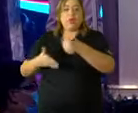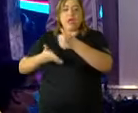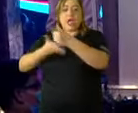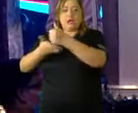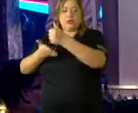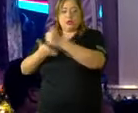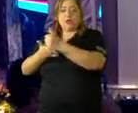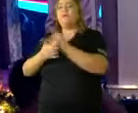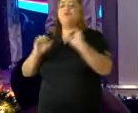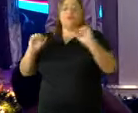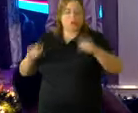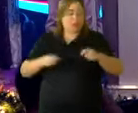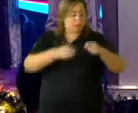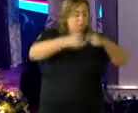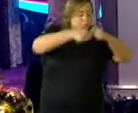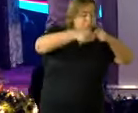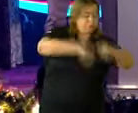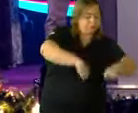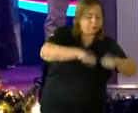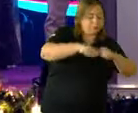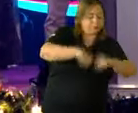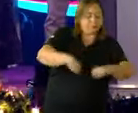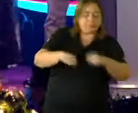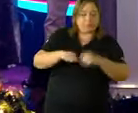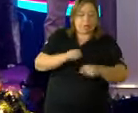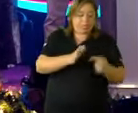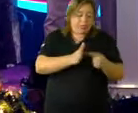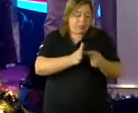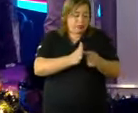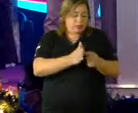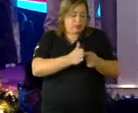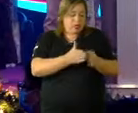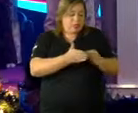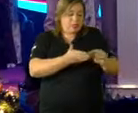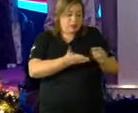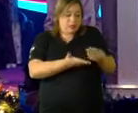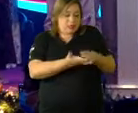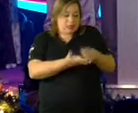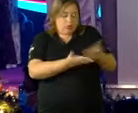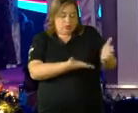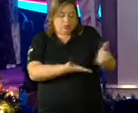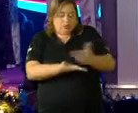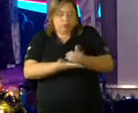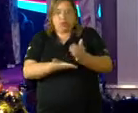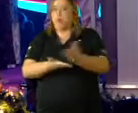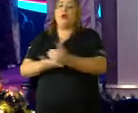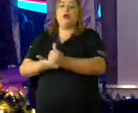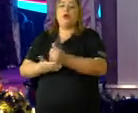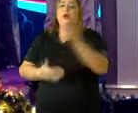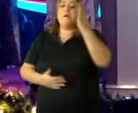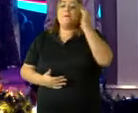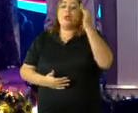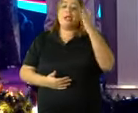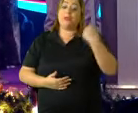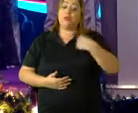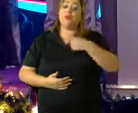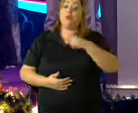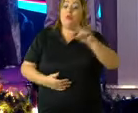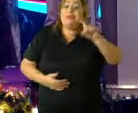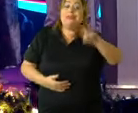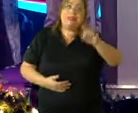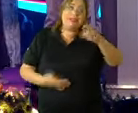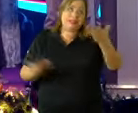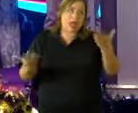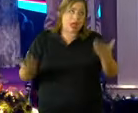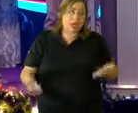la aportación, porque también nosotros también patricionamos a los niños con cosas que nosotros les damos para poderlos traerlos aquí.